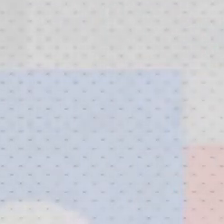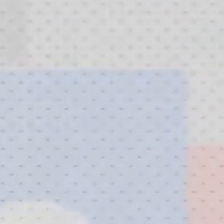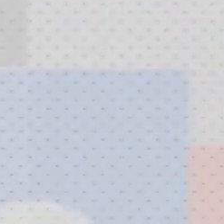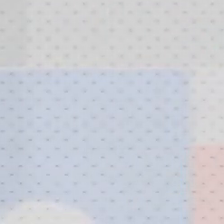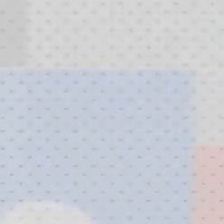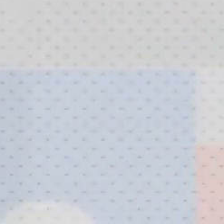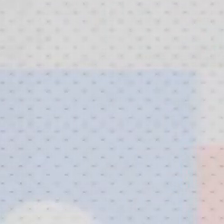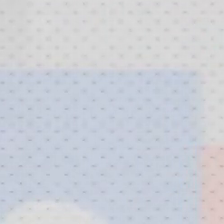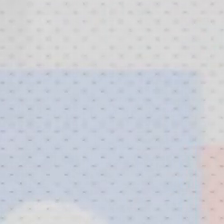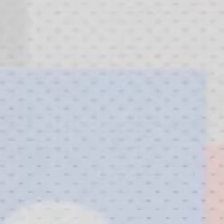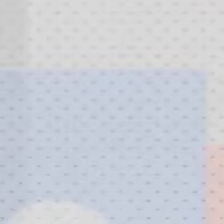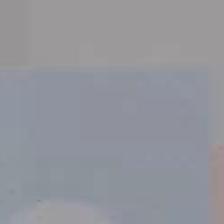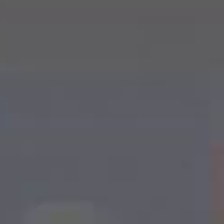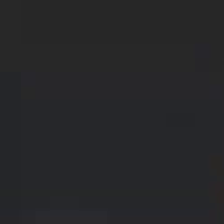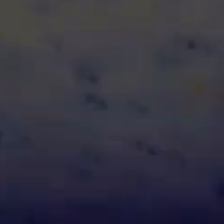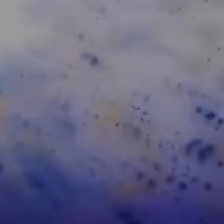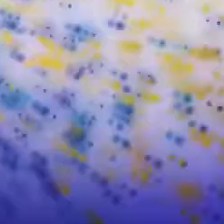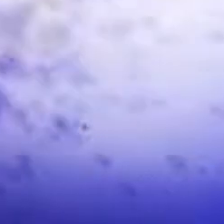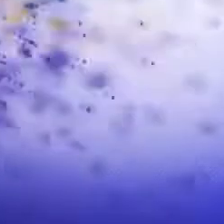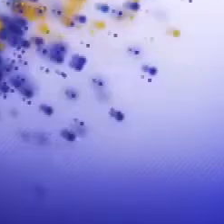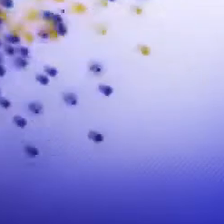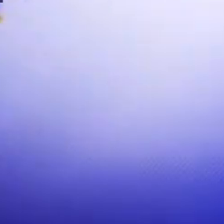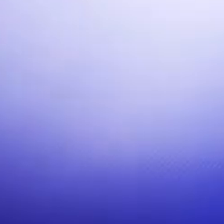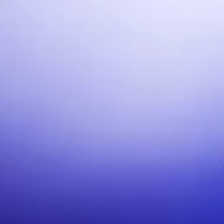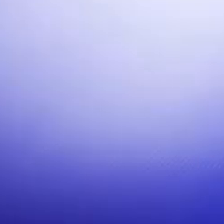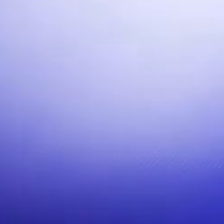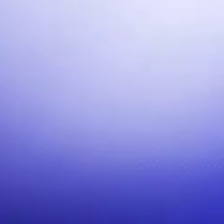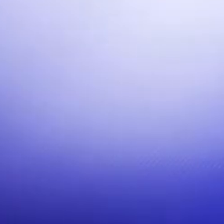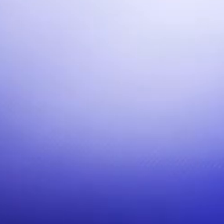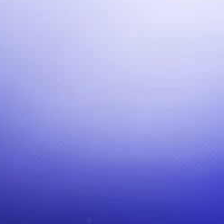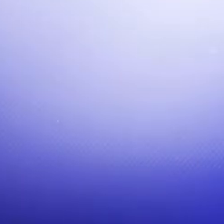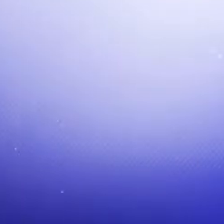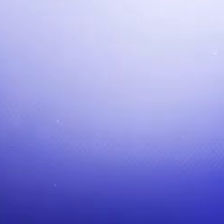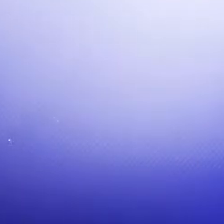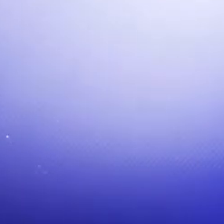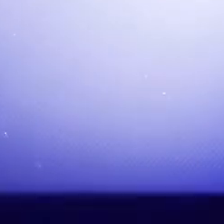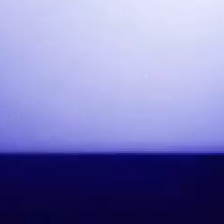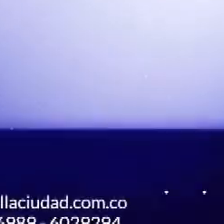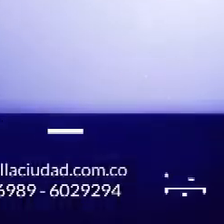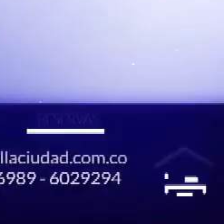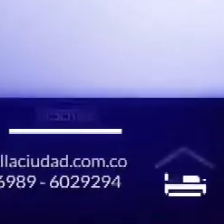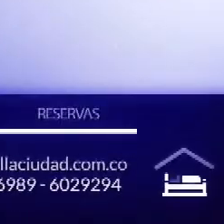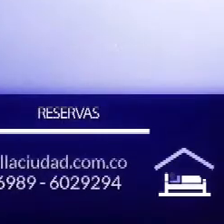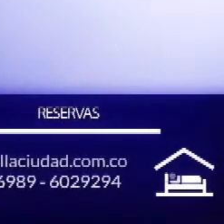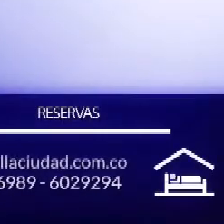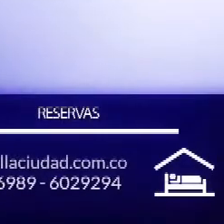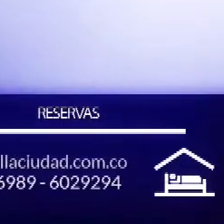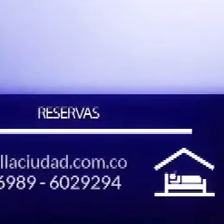Música.